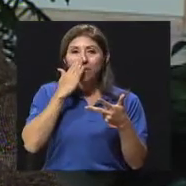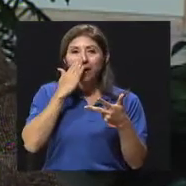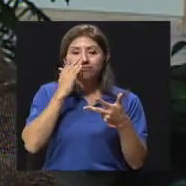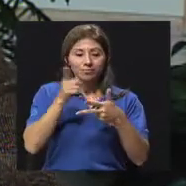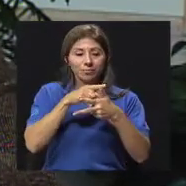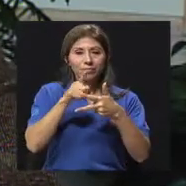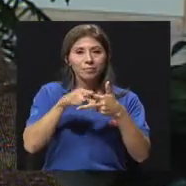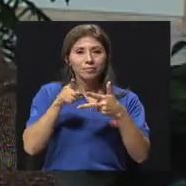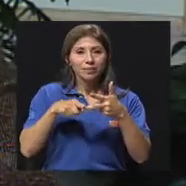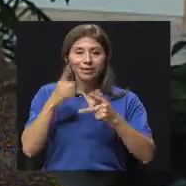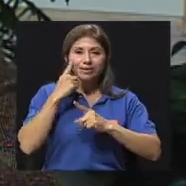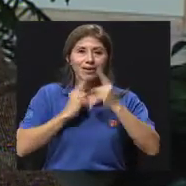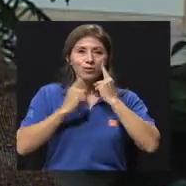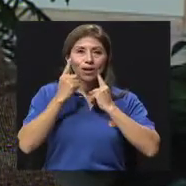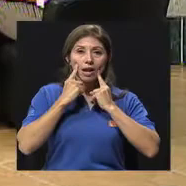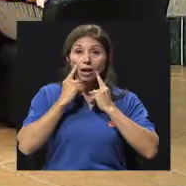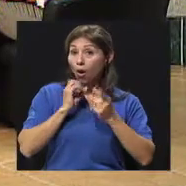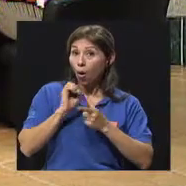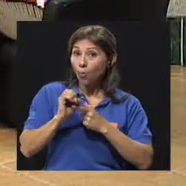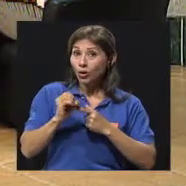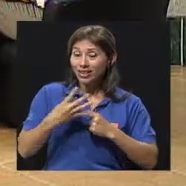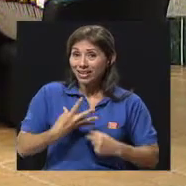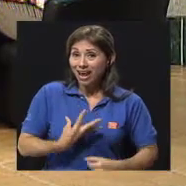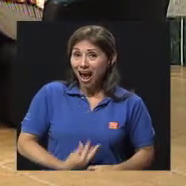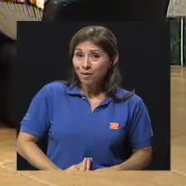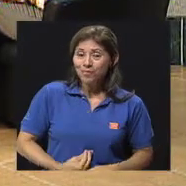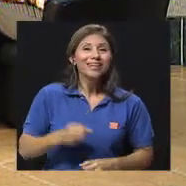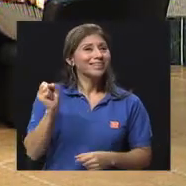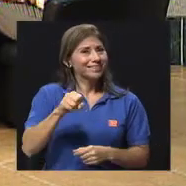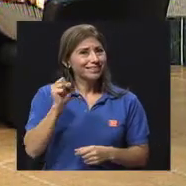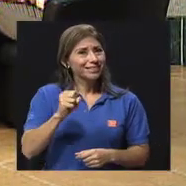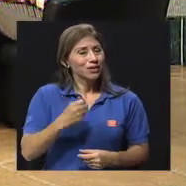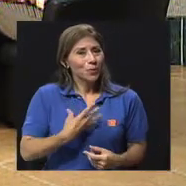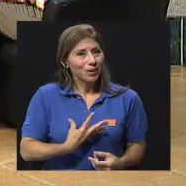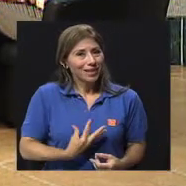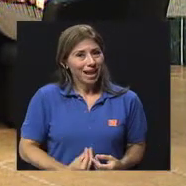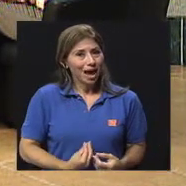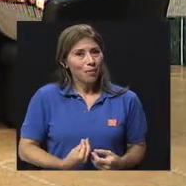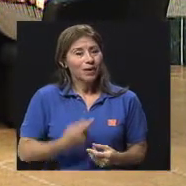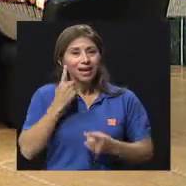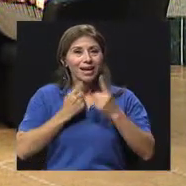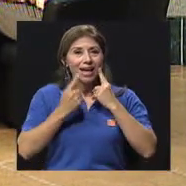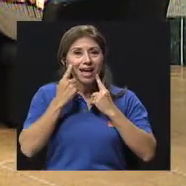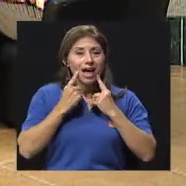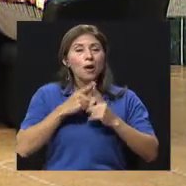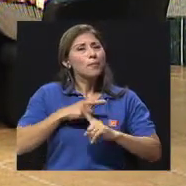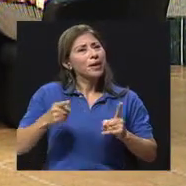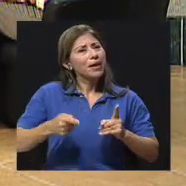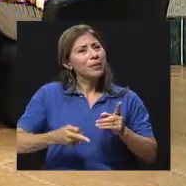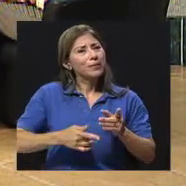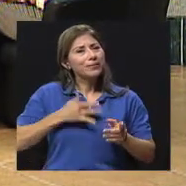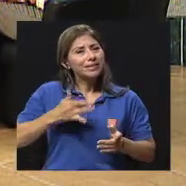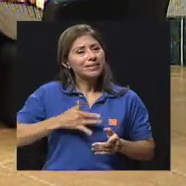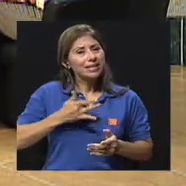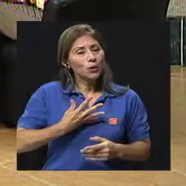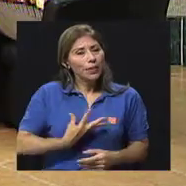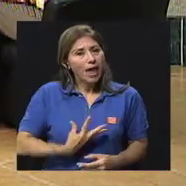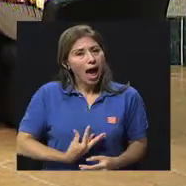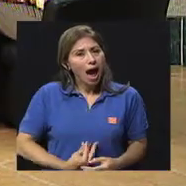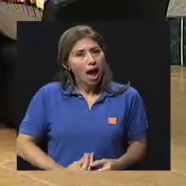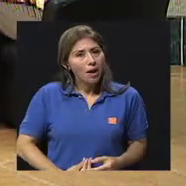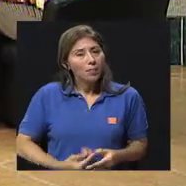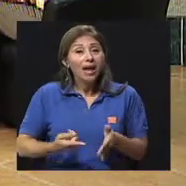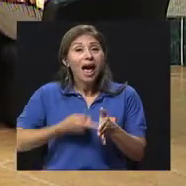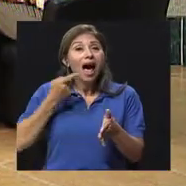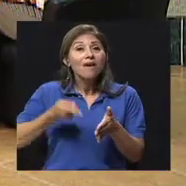momento por el cual el niño va a llorar. O porque tiene hambre. O porque tiene hambre, ¿verdad? Pero la sensación de hambre a veces se da cuando está el